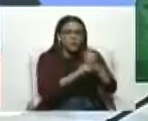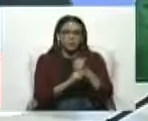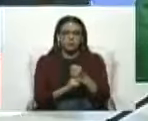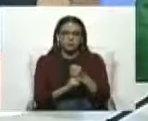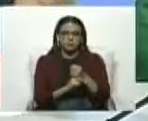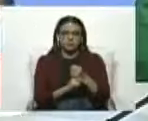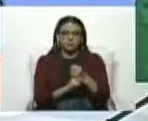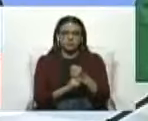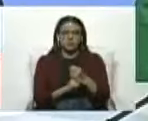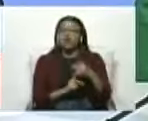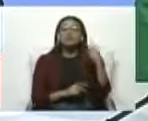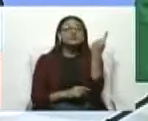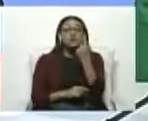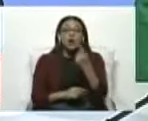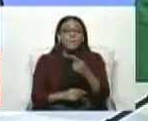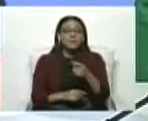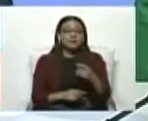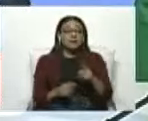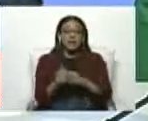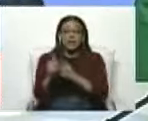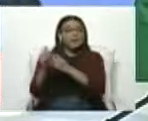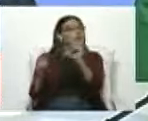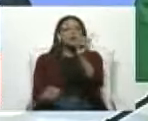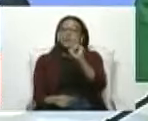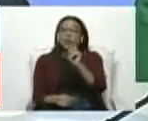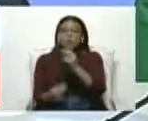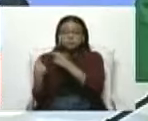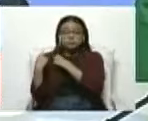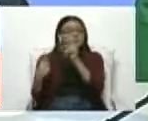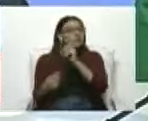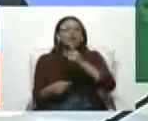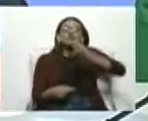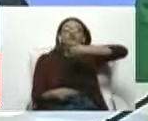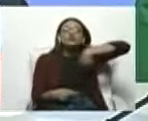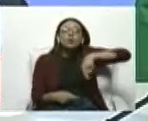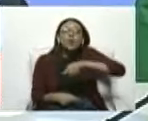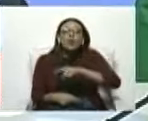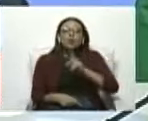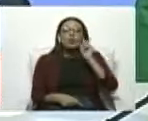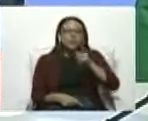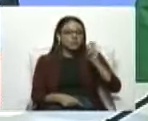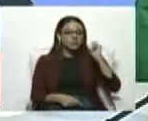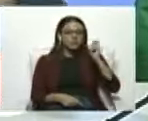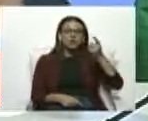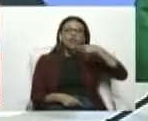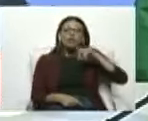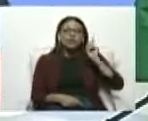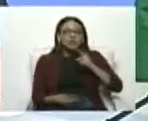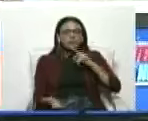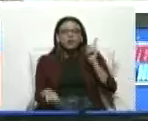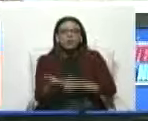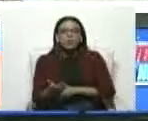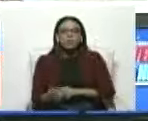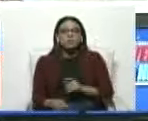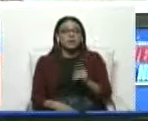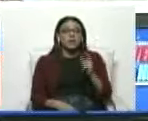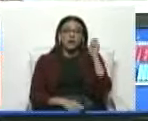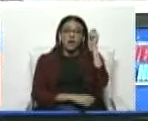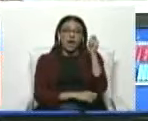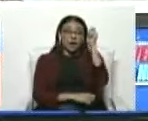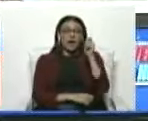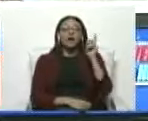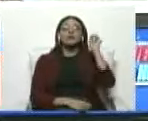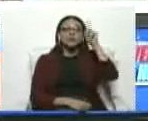O de equipos políticos estadales. Y los llamamos, ¿verdad, Pedro? Si hay algún gobernador, alcalde que no tiene su